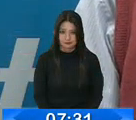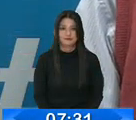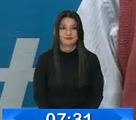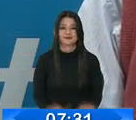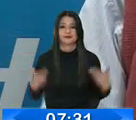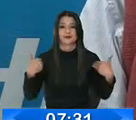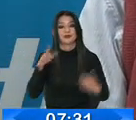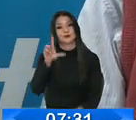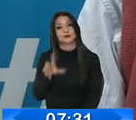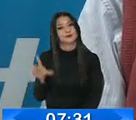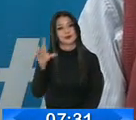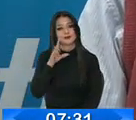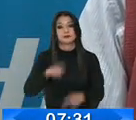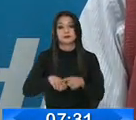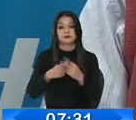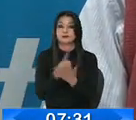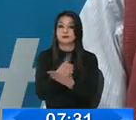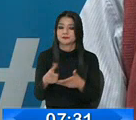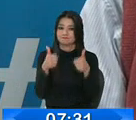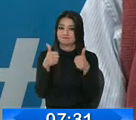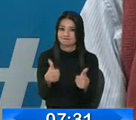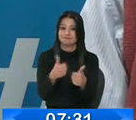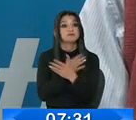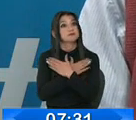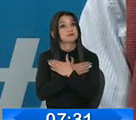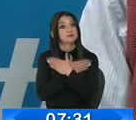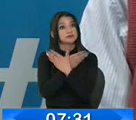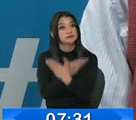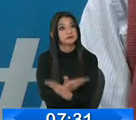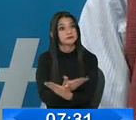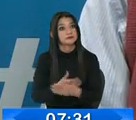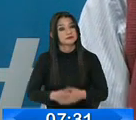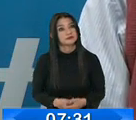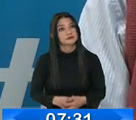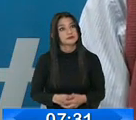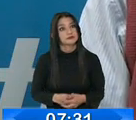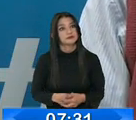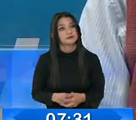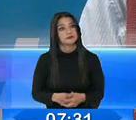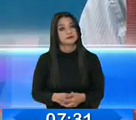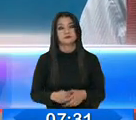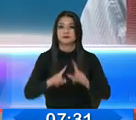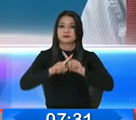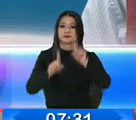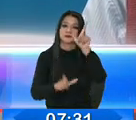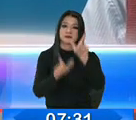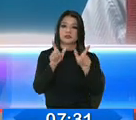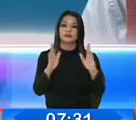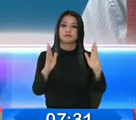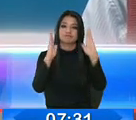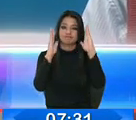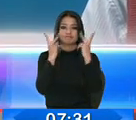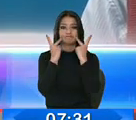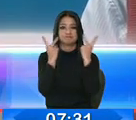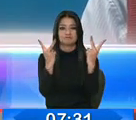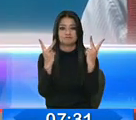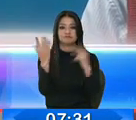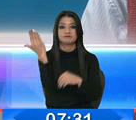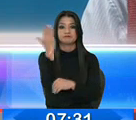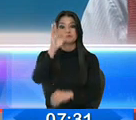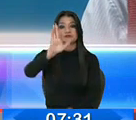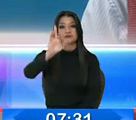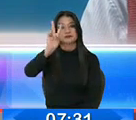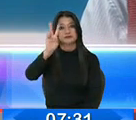Feliz lunes, feliz inicio de semana, saludo cordial y afectuoso a los miles de televidentes de